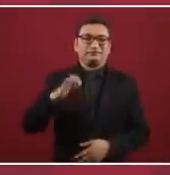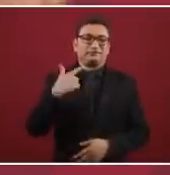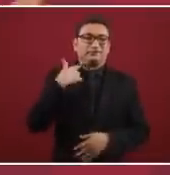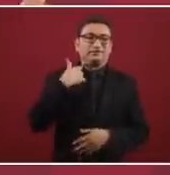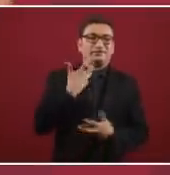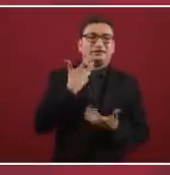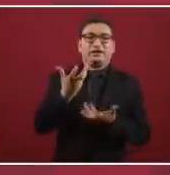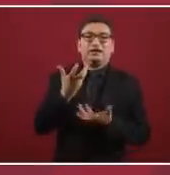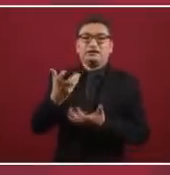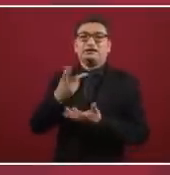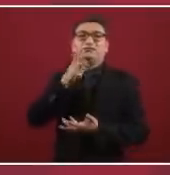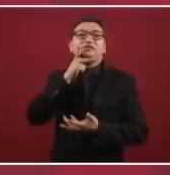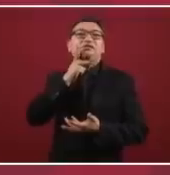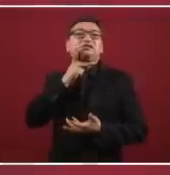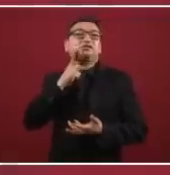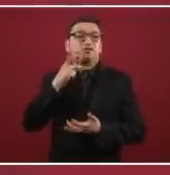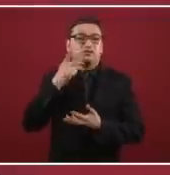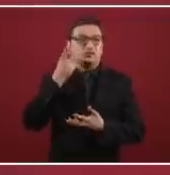por completo,